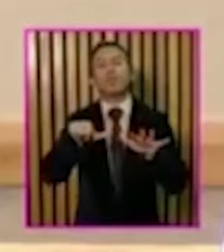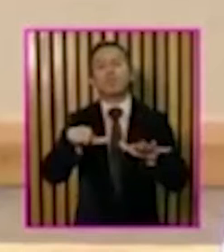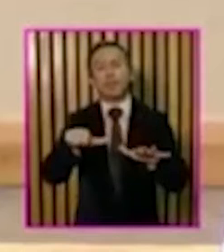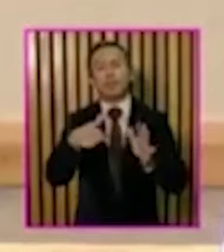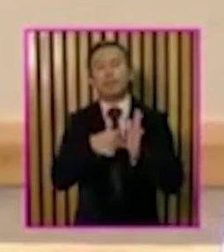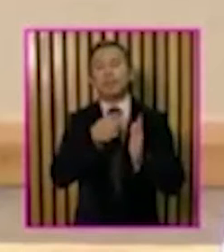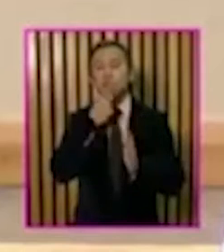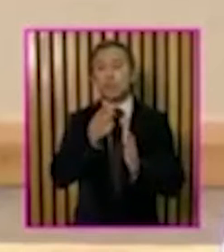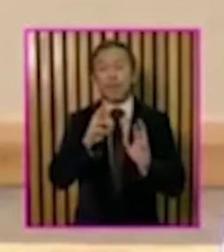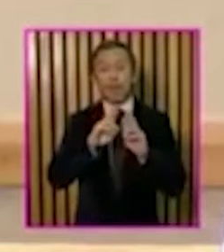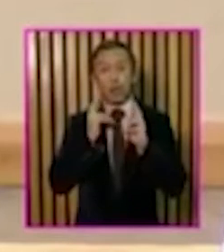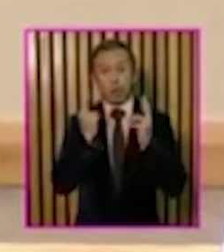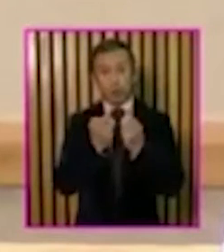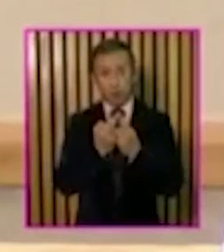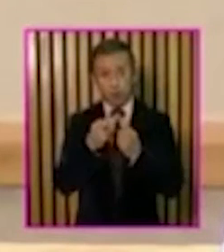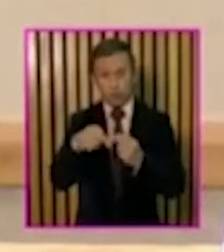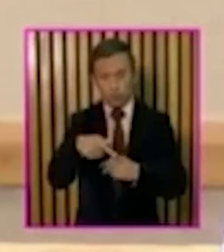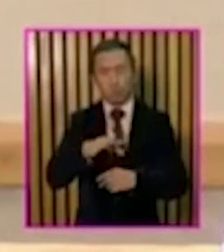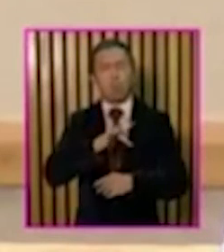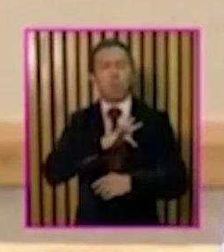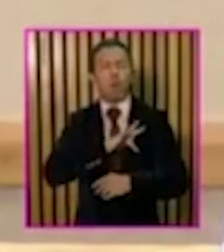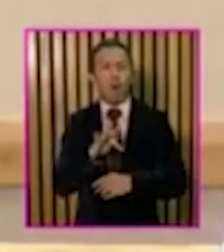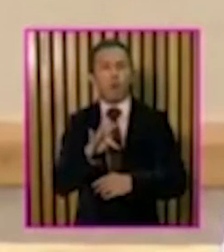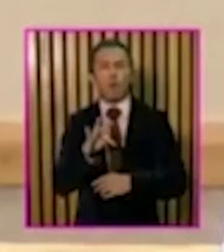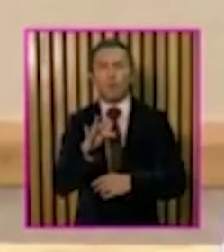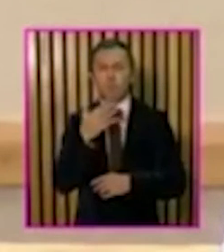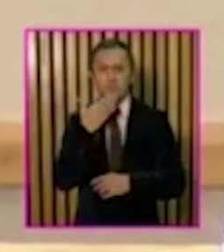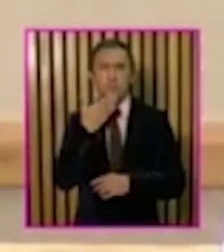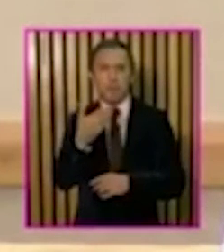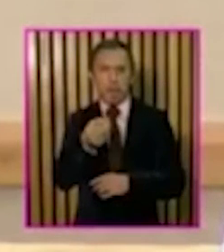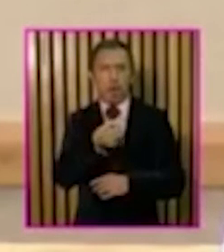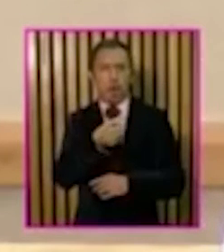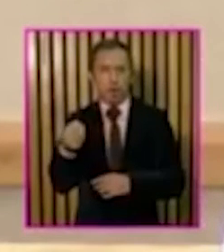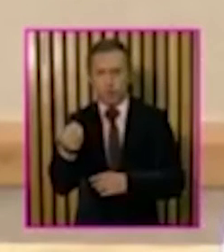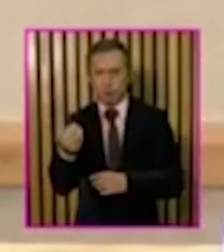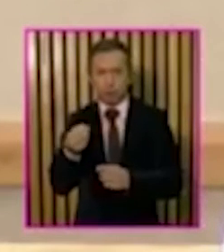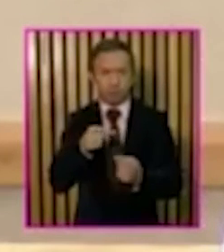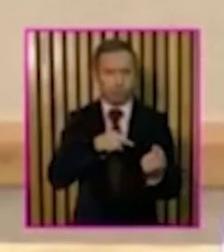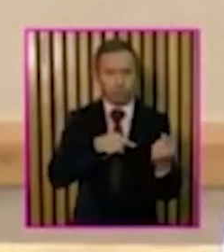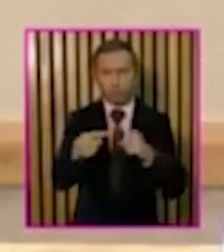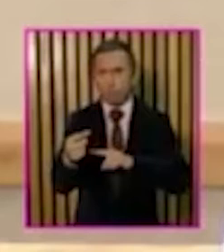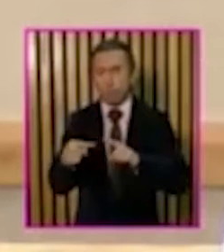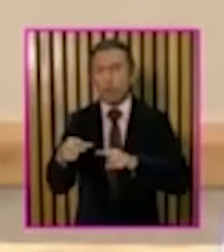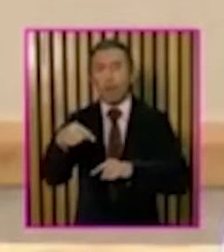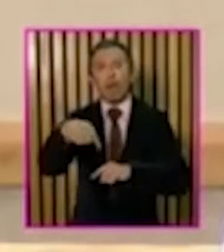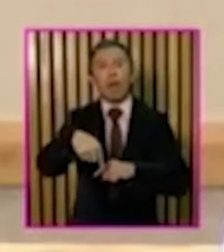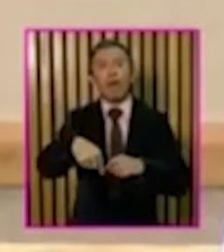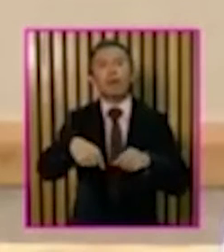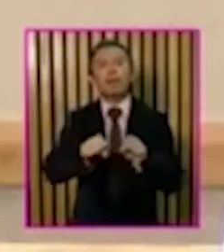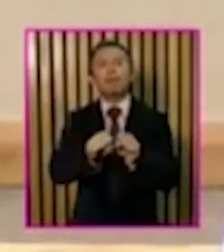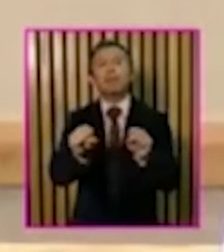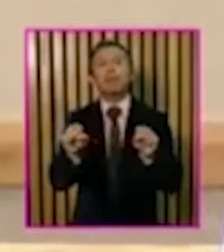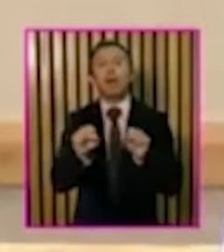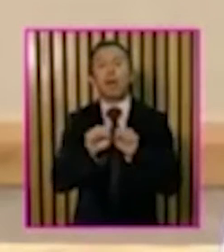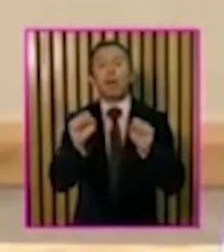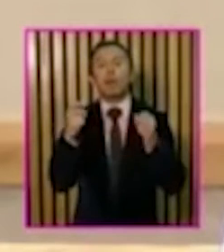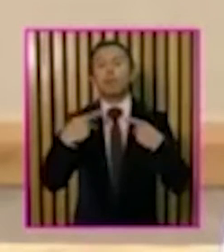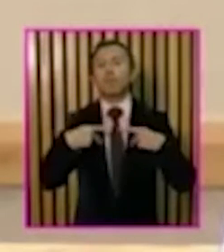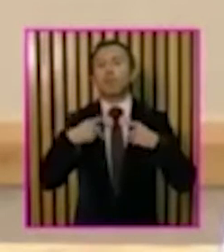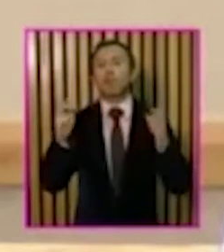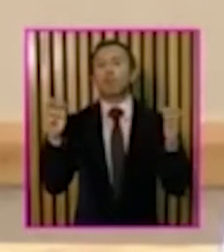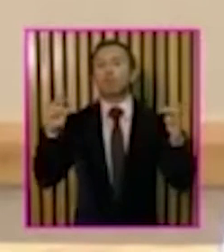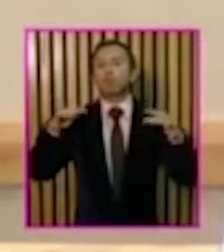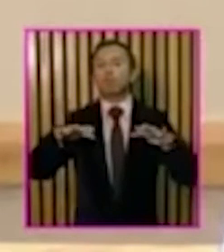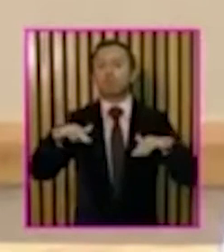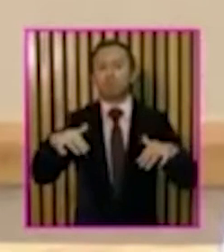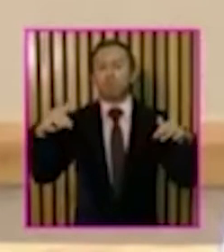instaló a las 8 17 horas de este día la sesión que se declaró permanente para iniciar el conteo oficial de los votos que más de 54